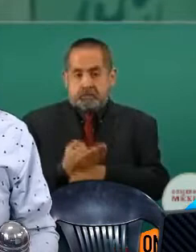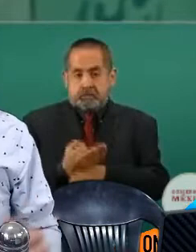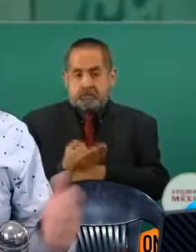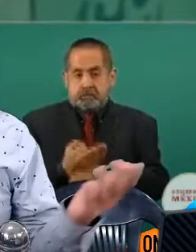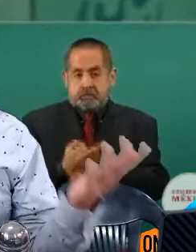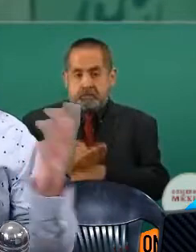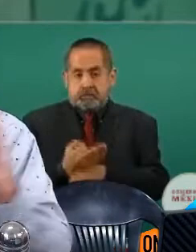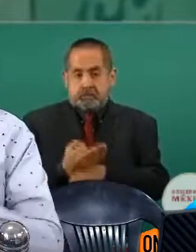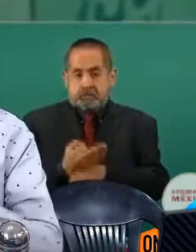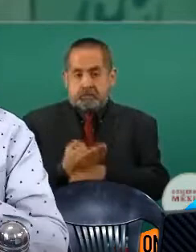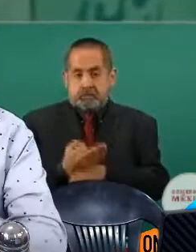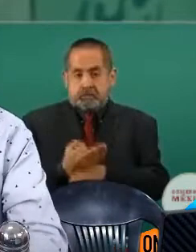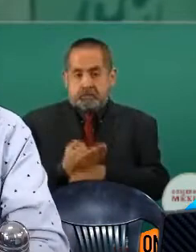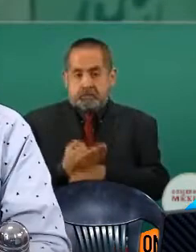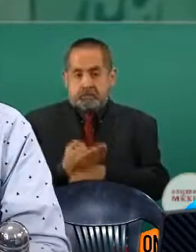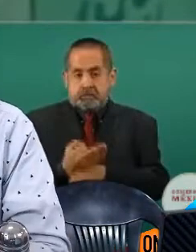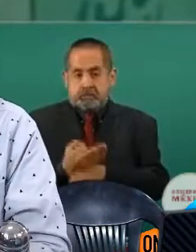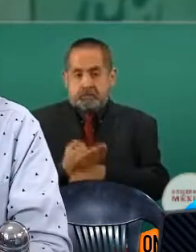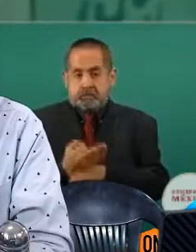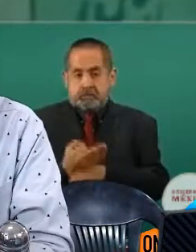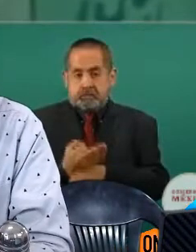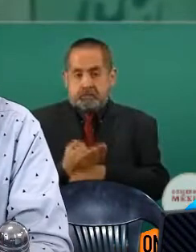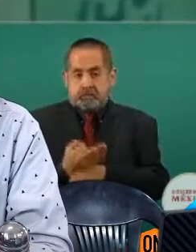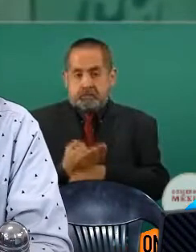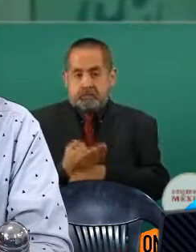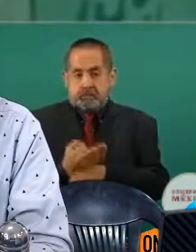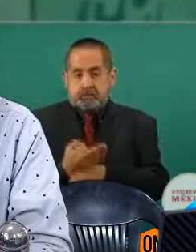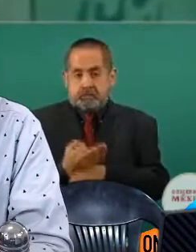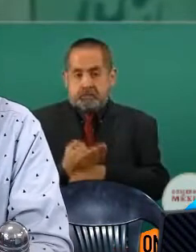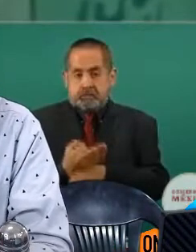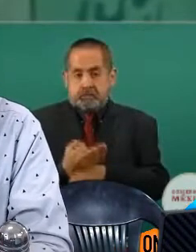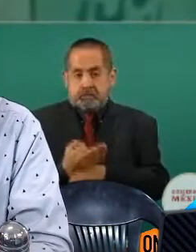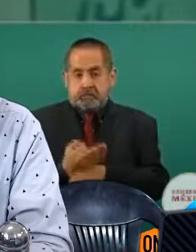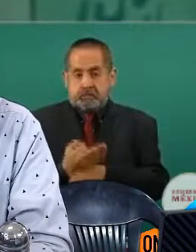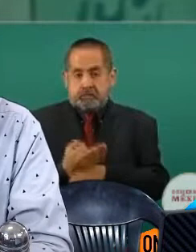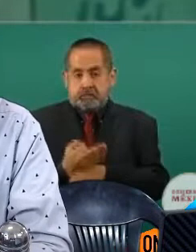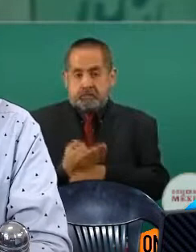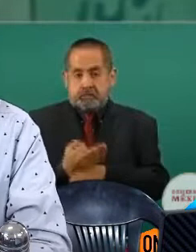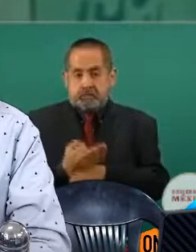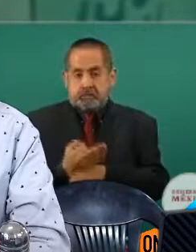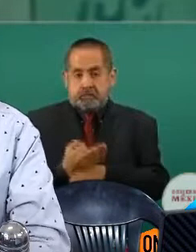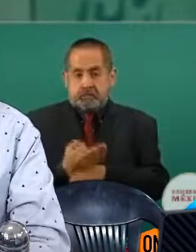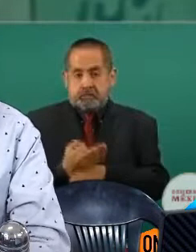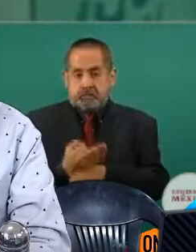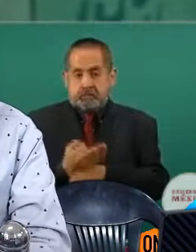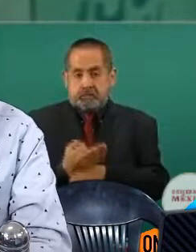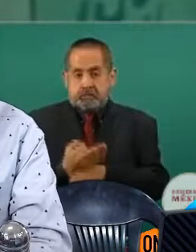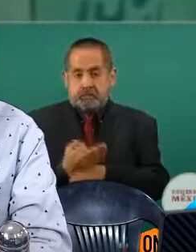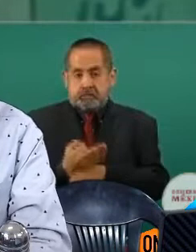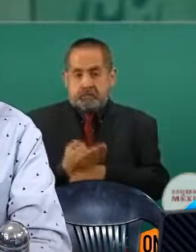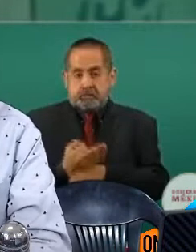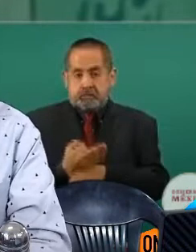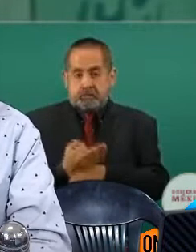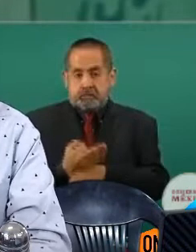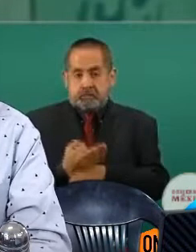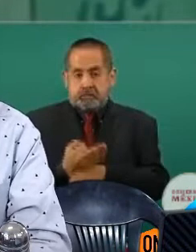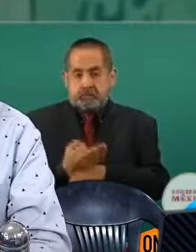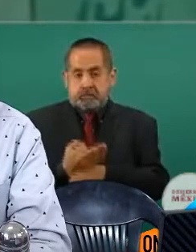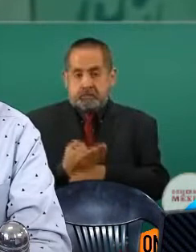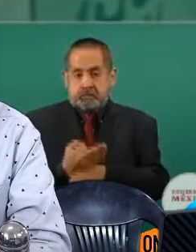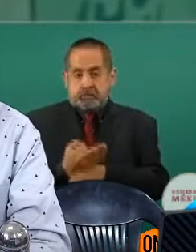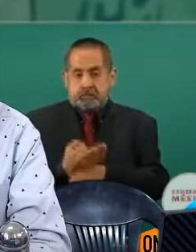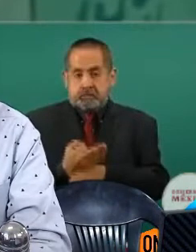para que a ellos les vaya bien. No se les olvide